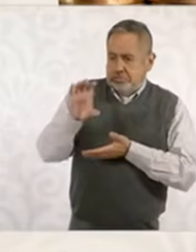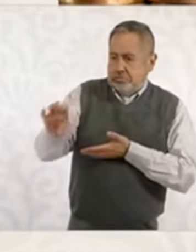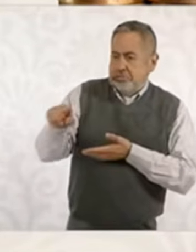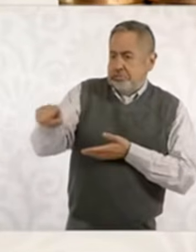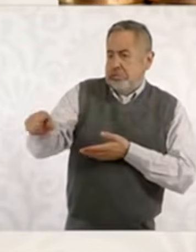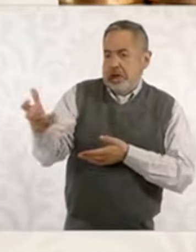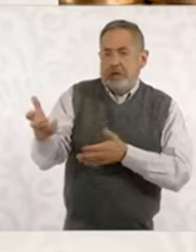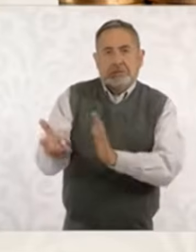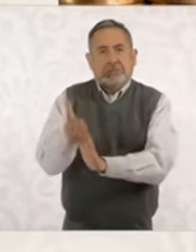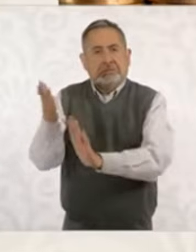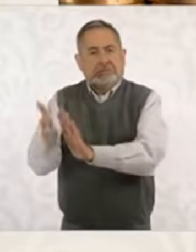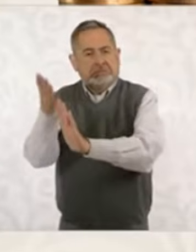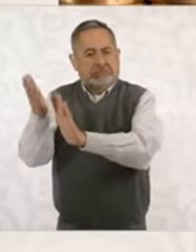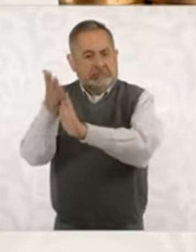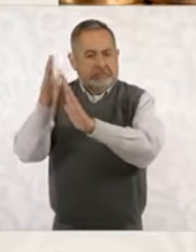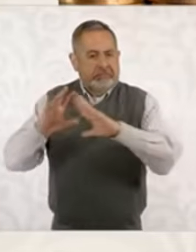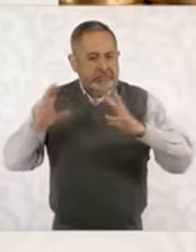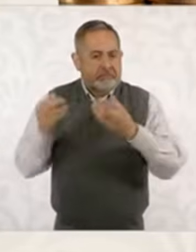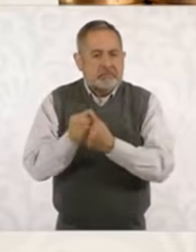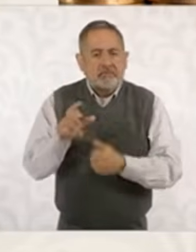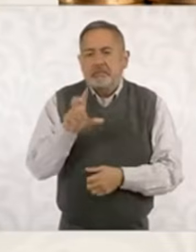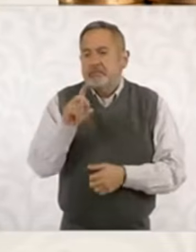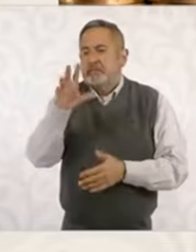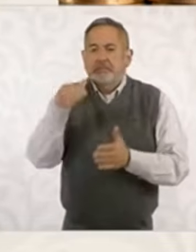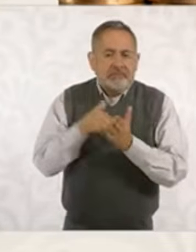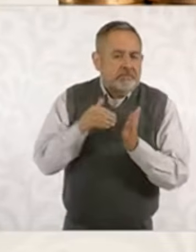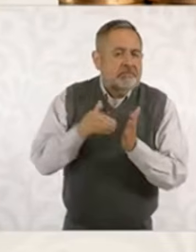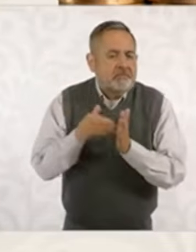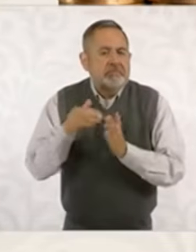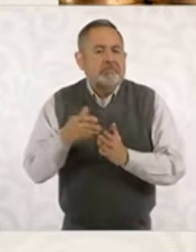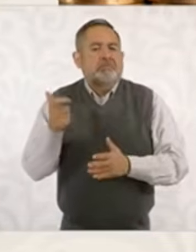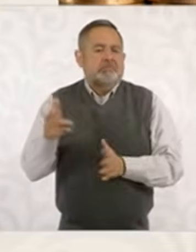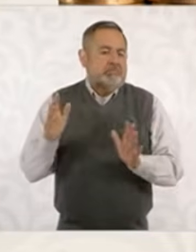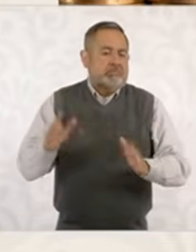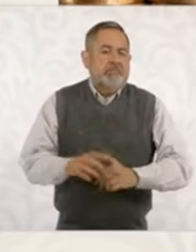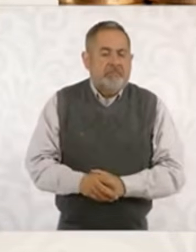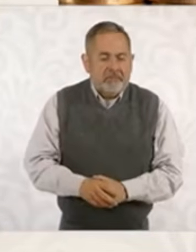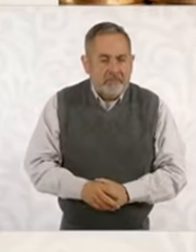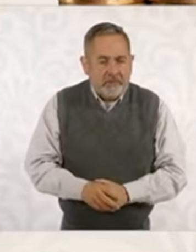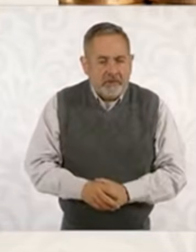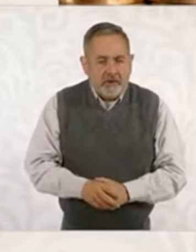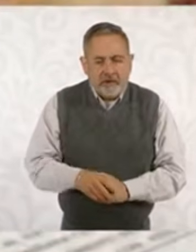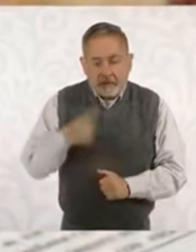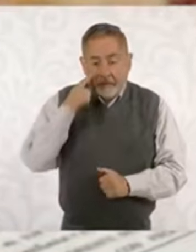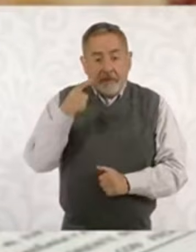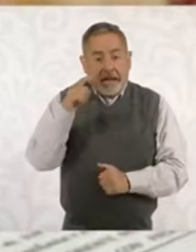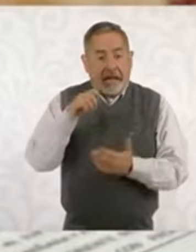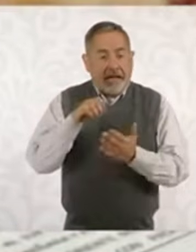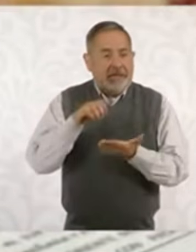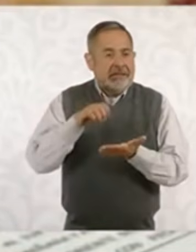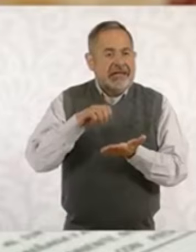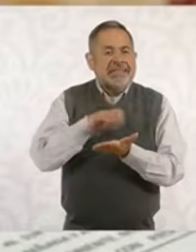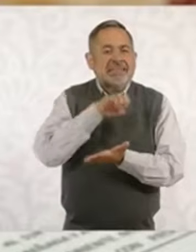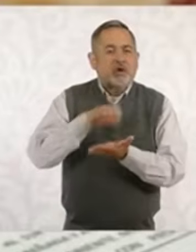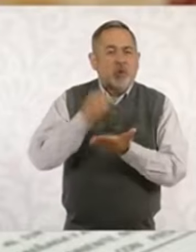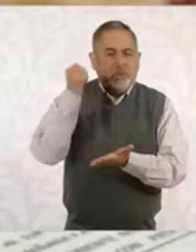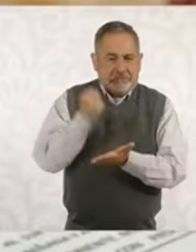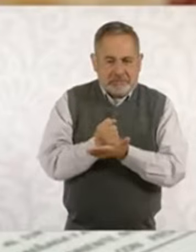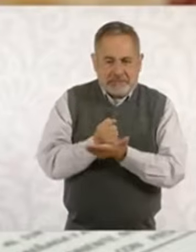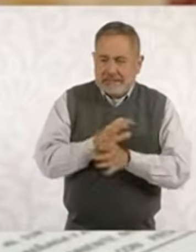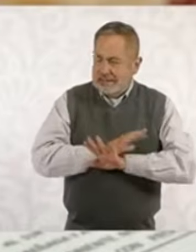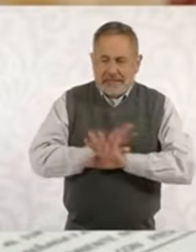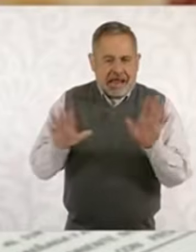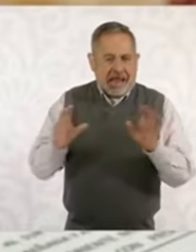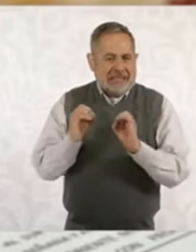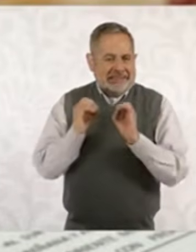con una inversión de más de 35,000 millones de pesos. En relación a la escrituración, la siguiente, y liberación de